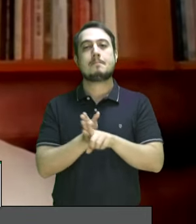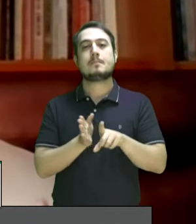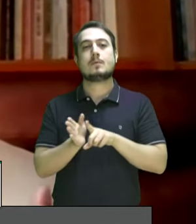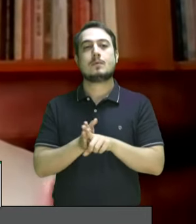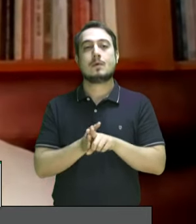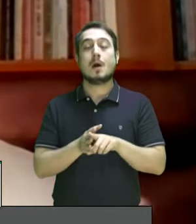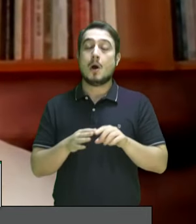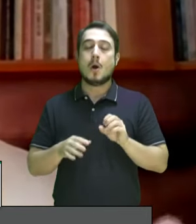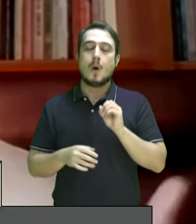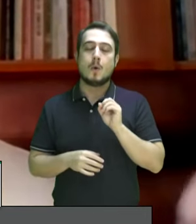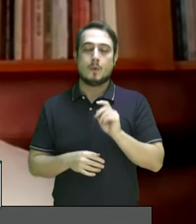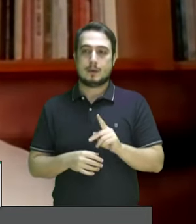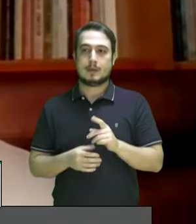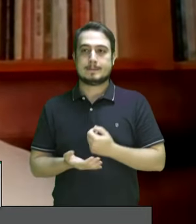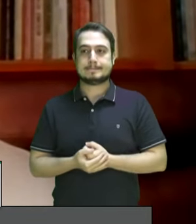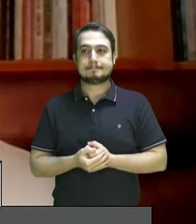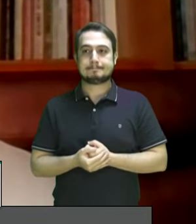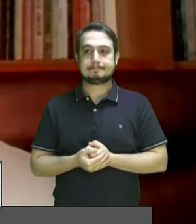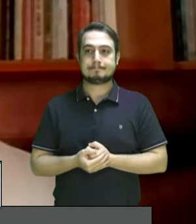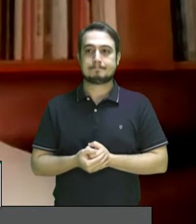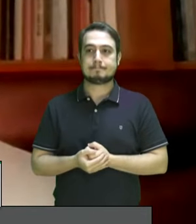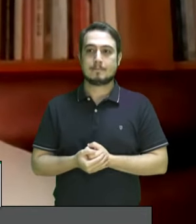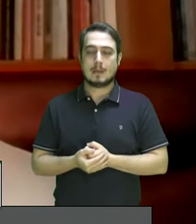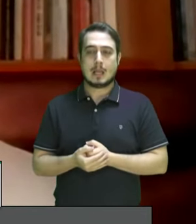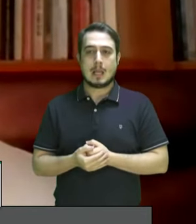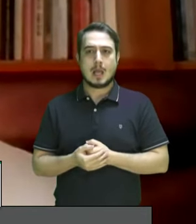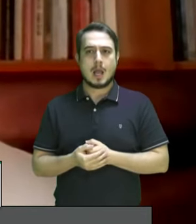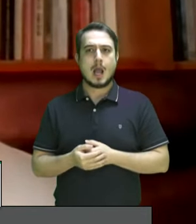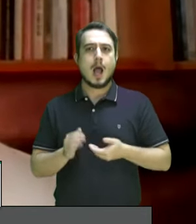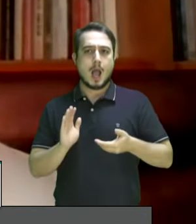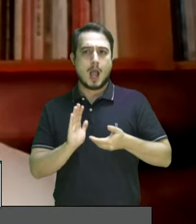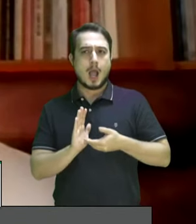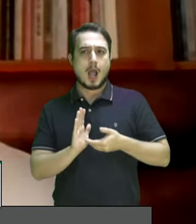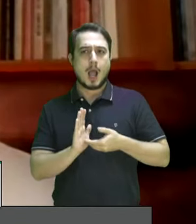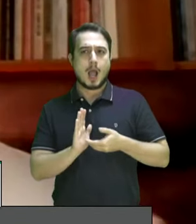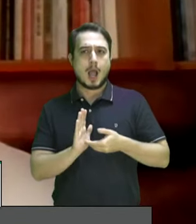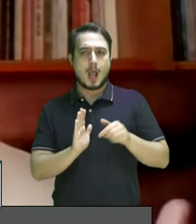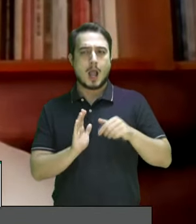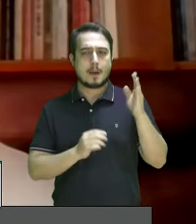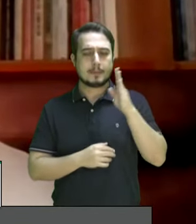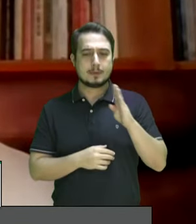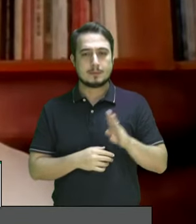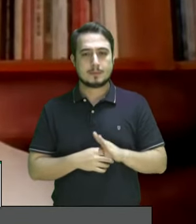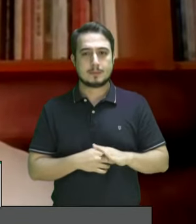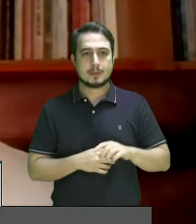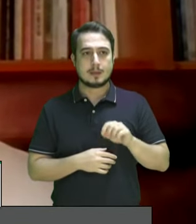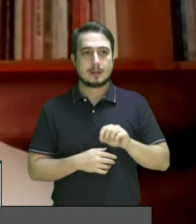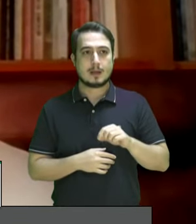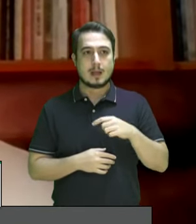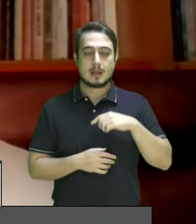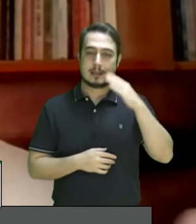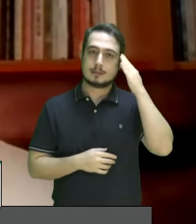bueno está el parlamento está la cámara diputada de brasil está brasil